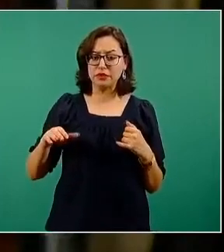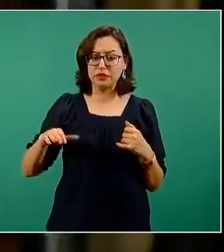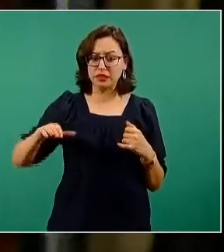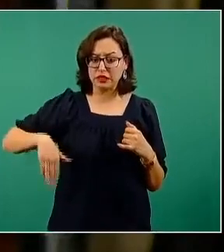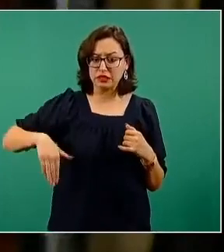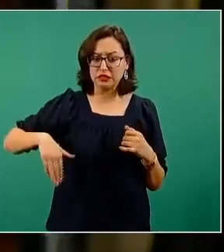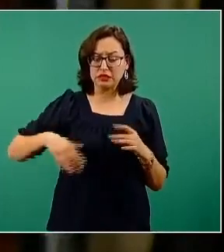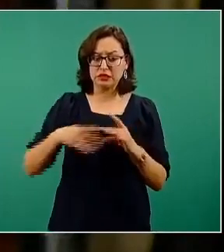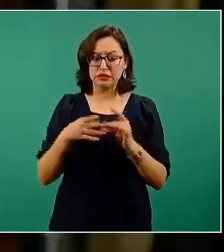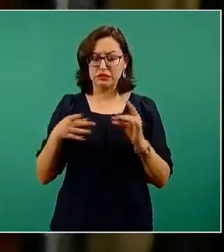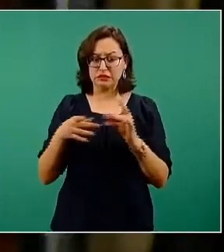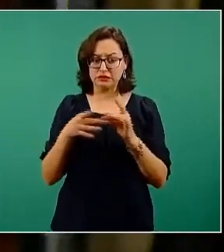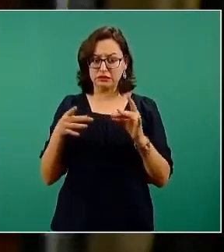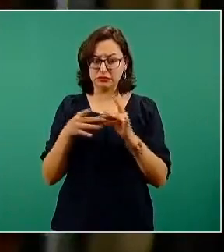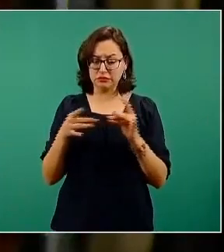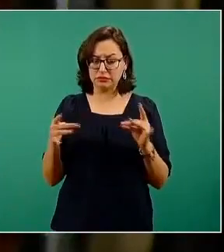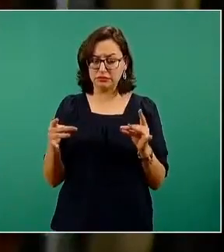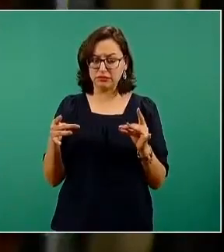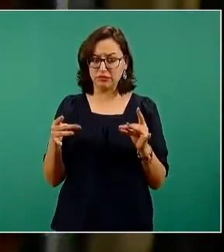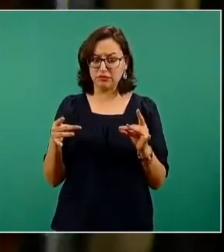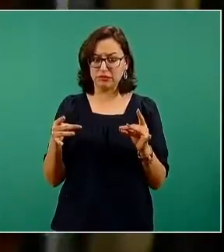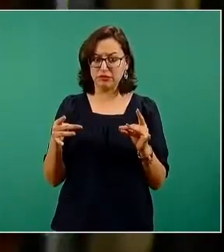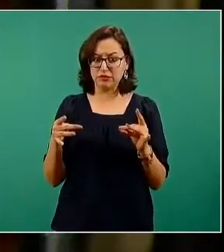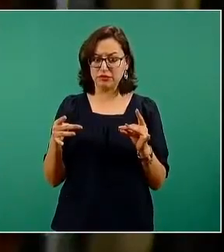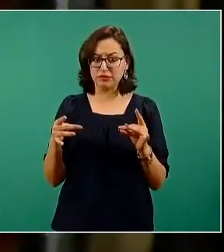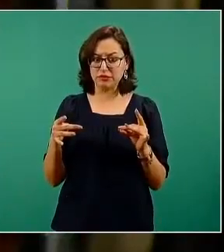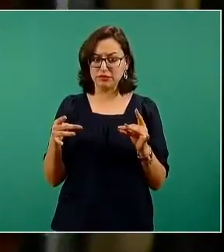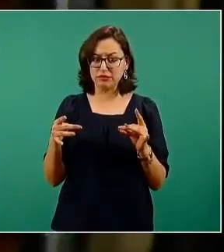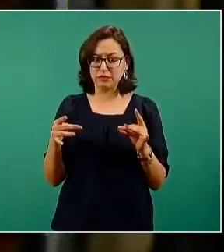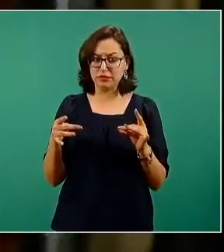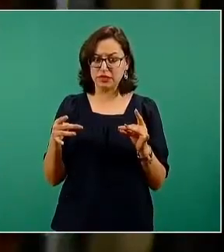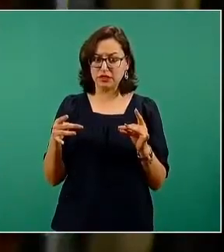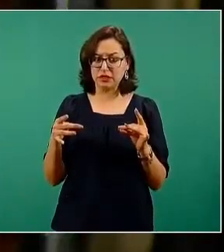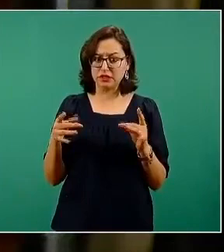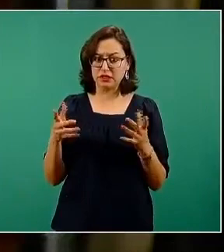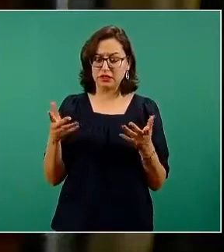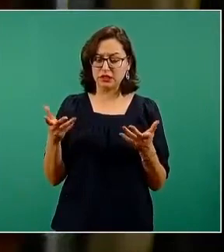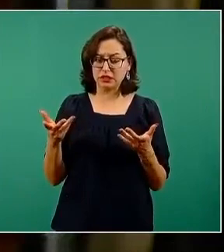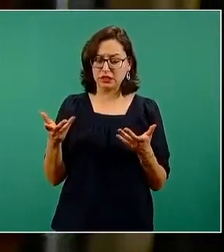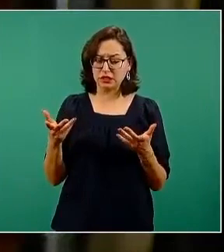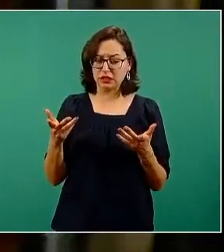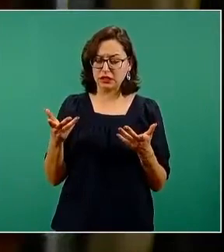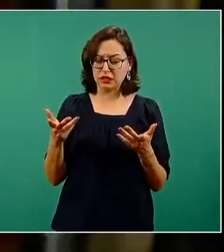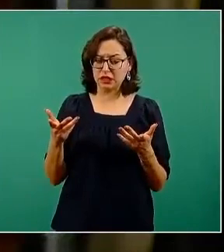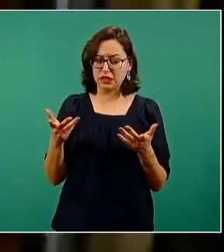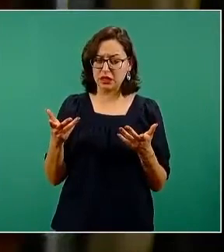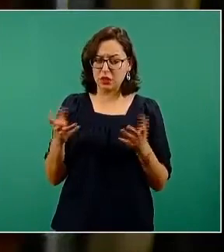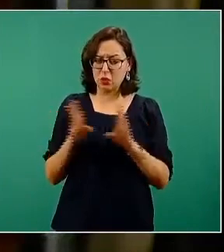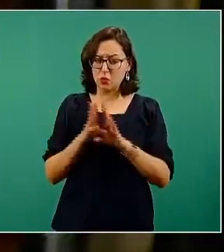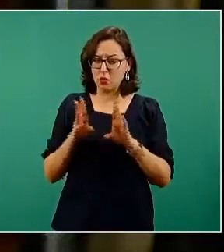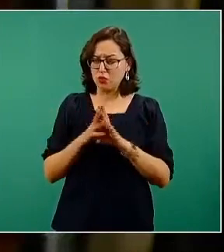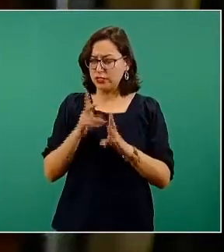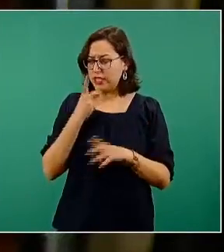adultos mayores y que están en la primera línea, me parece que se dice